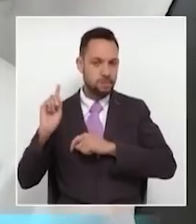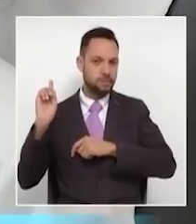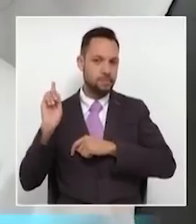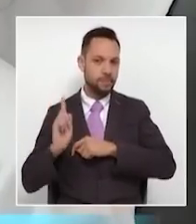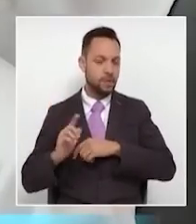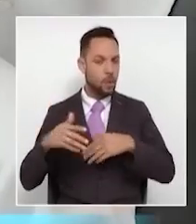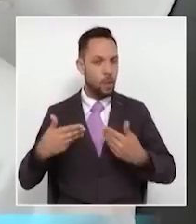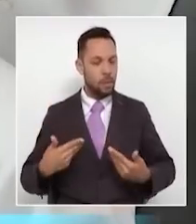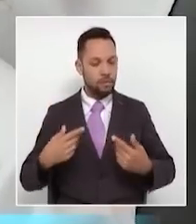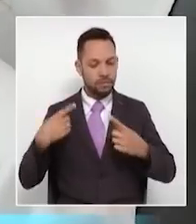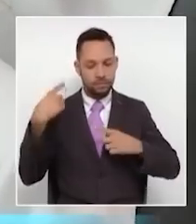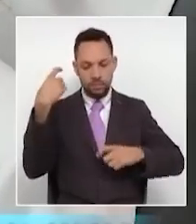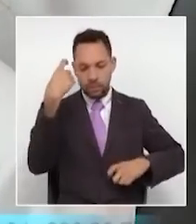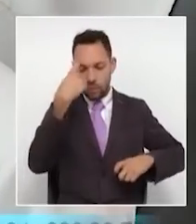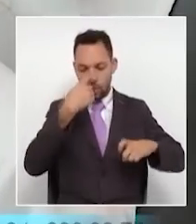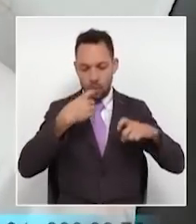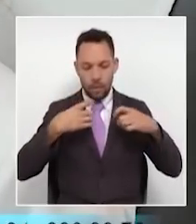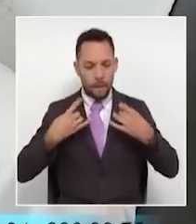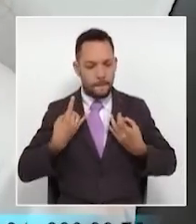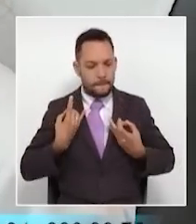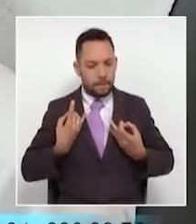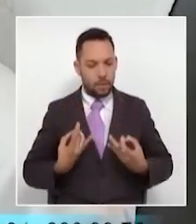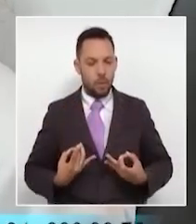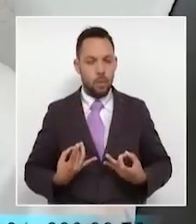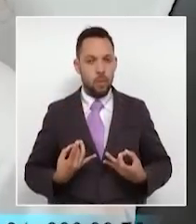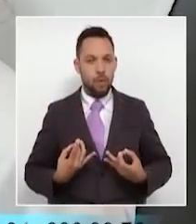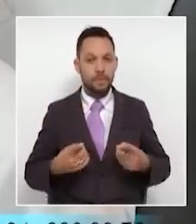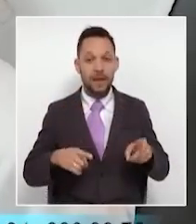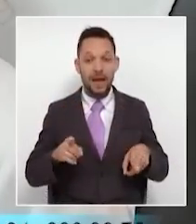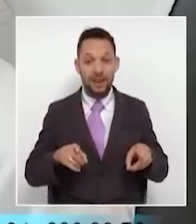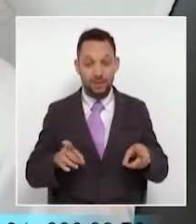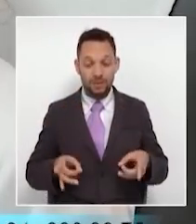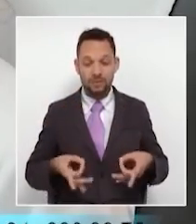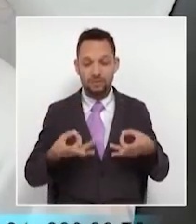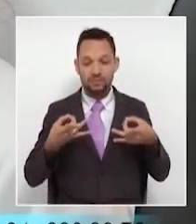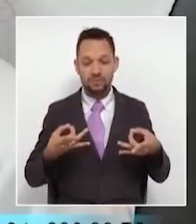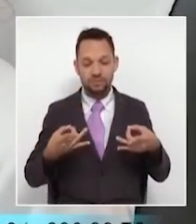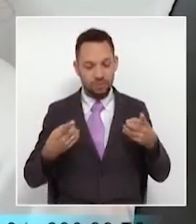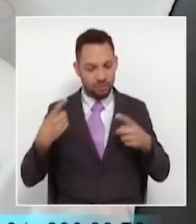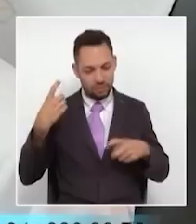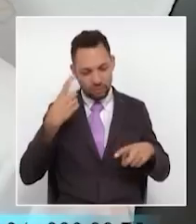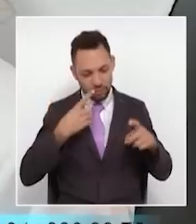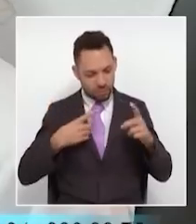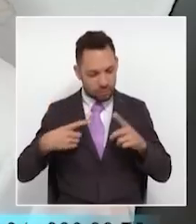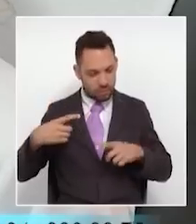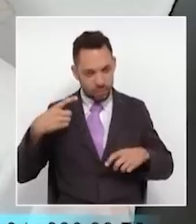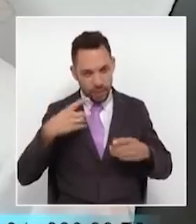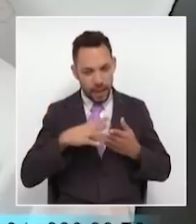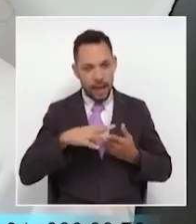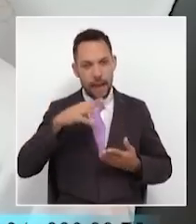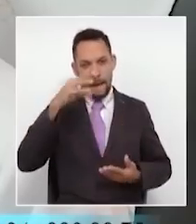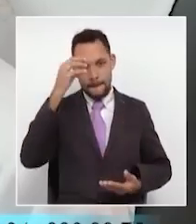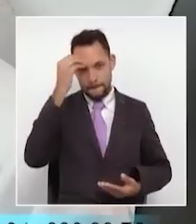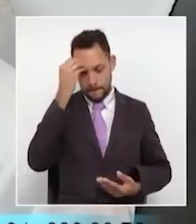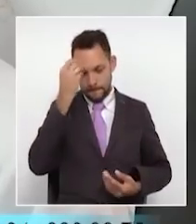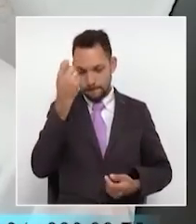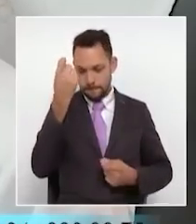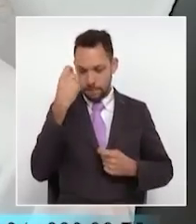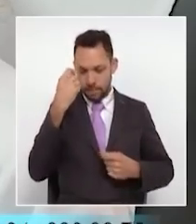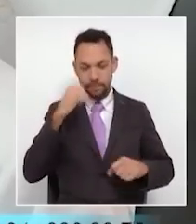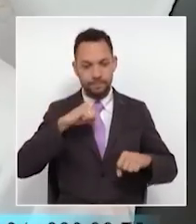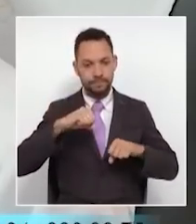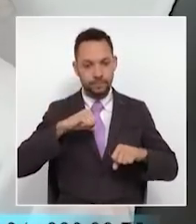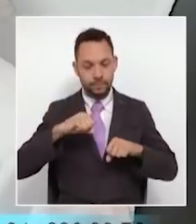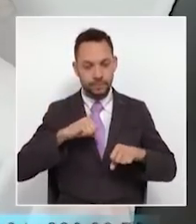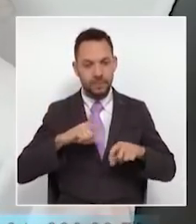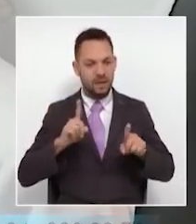estados de meditación yo invito de corazón a todas las personas que aprendan a meditar que hagan unas pausas actividades en el